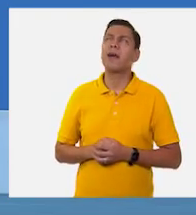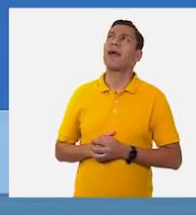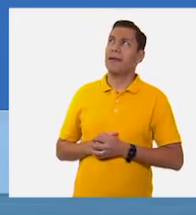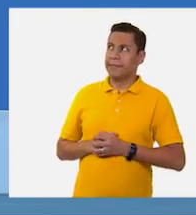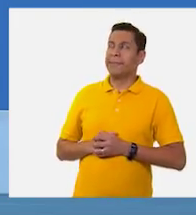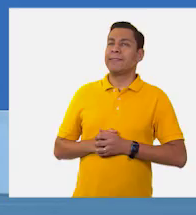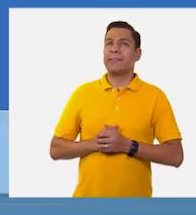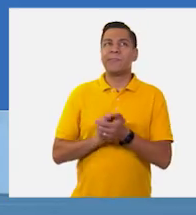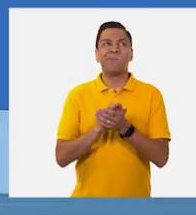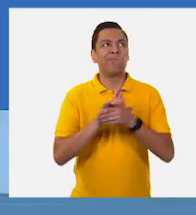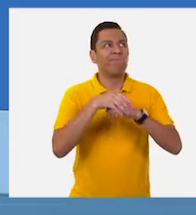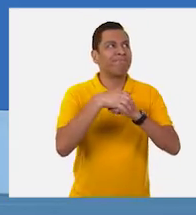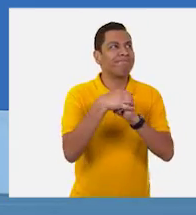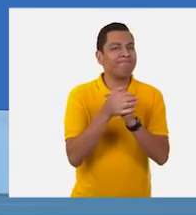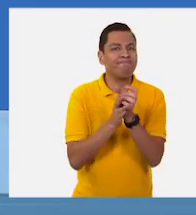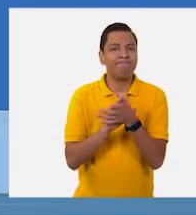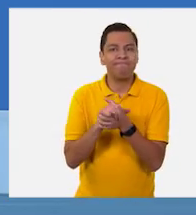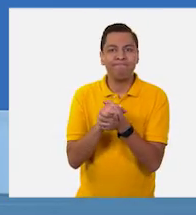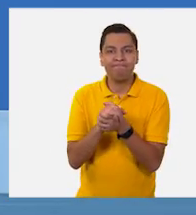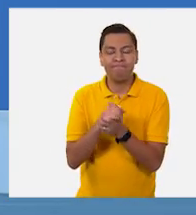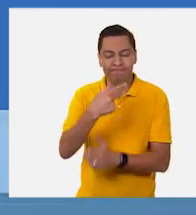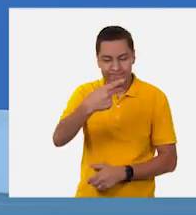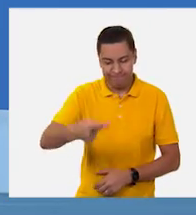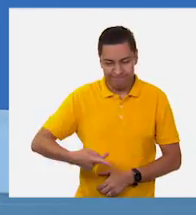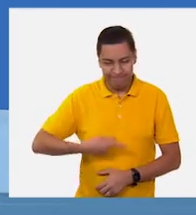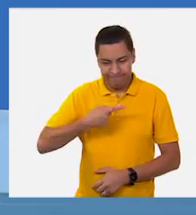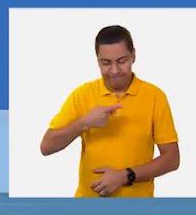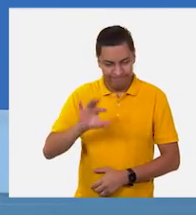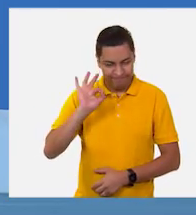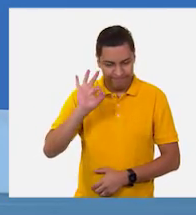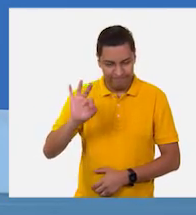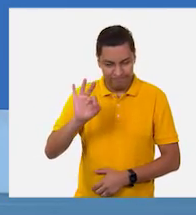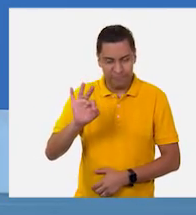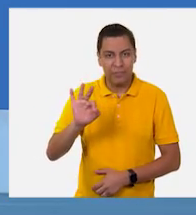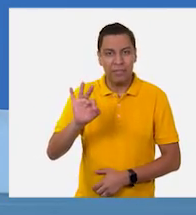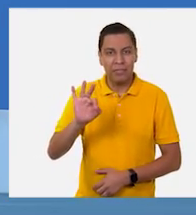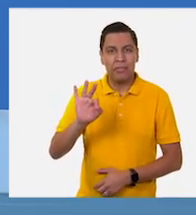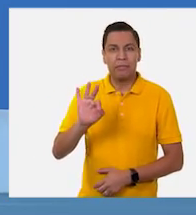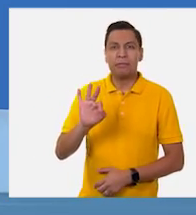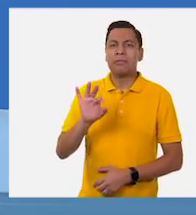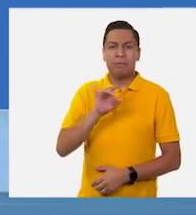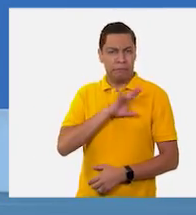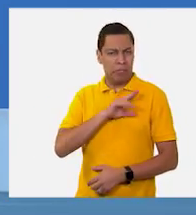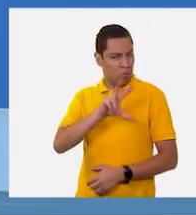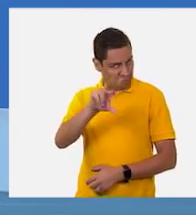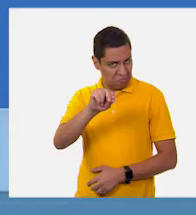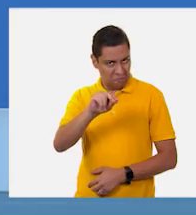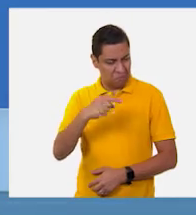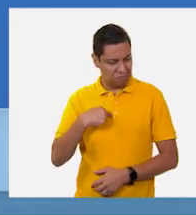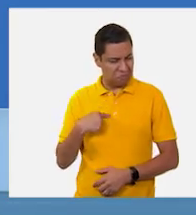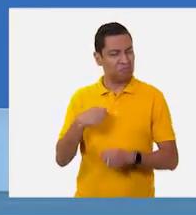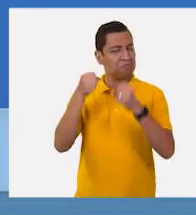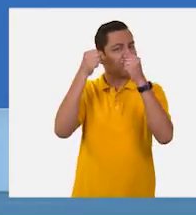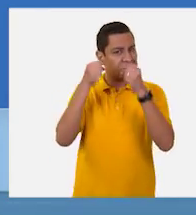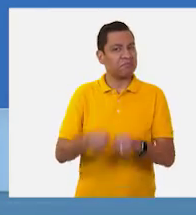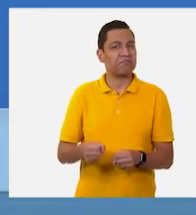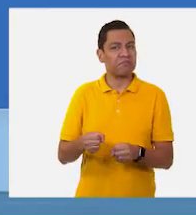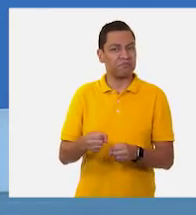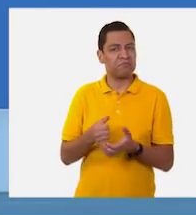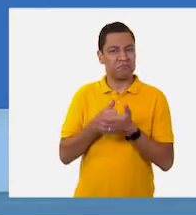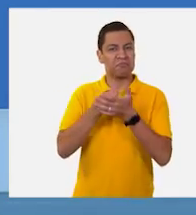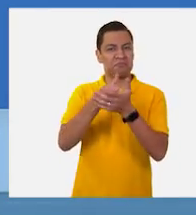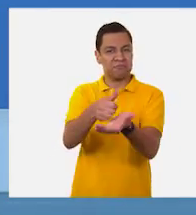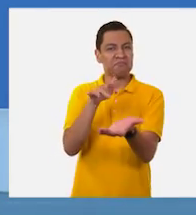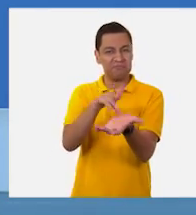Bueno, pues, esa es una buena pregunta, pero... ¡Que no cunde el pánico! Porque aquí estoy para resolverlo.